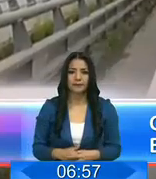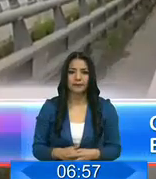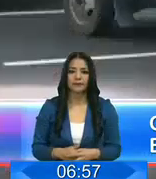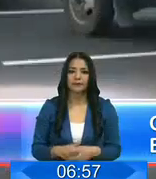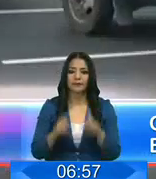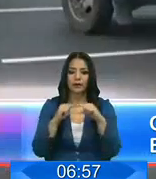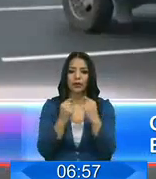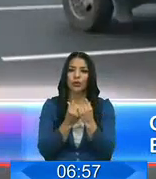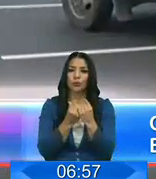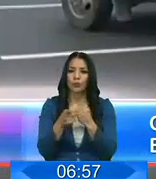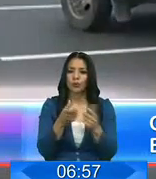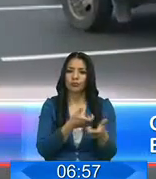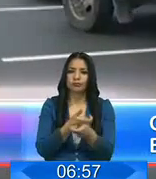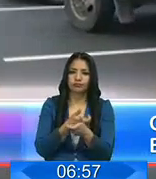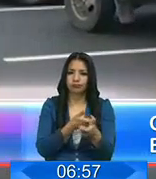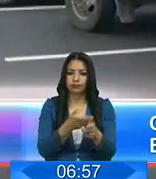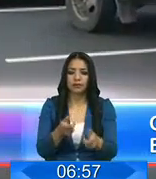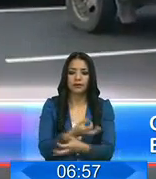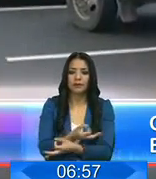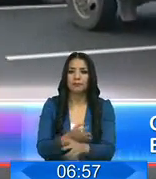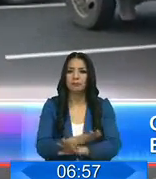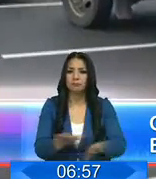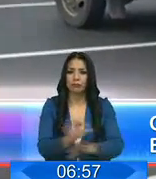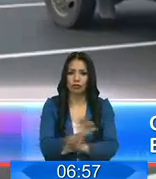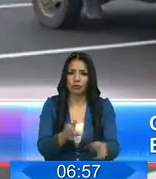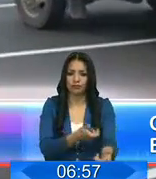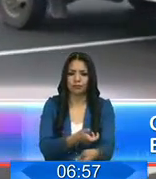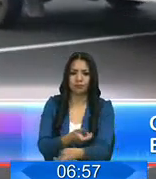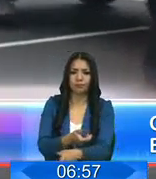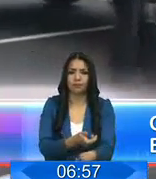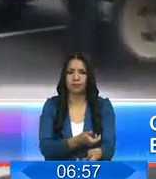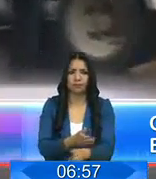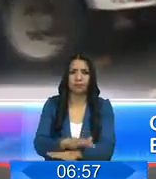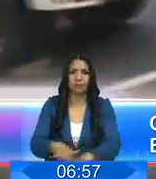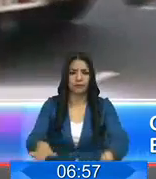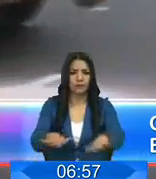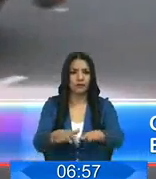bomberos iniciaron la limpieza de la calzada.